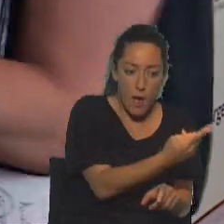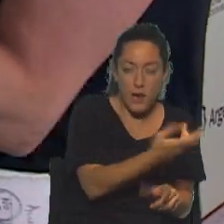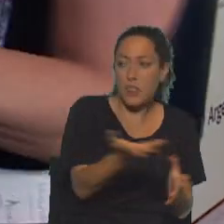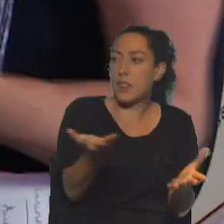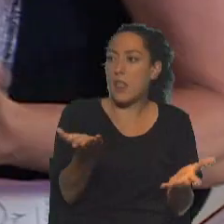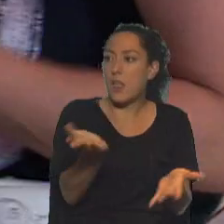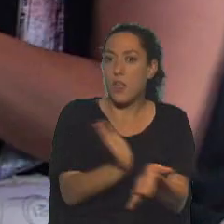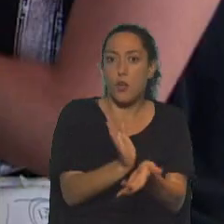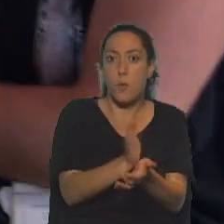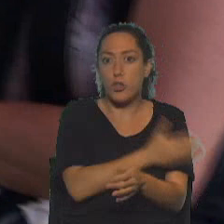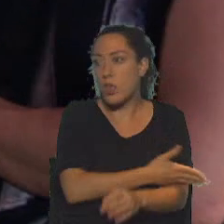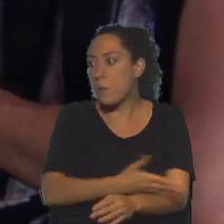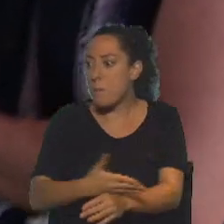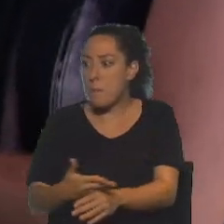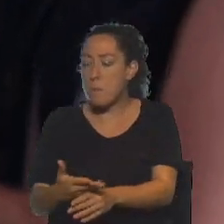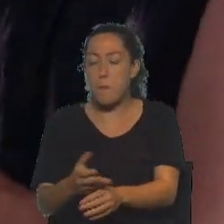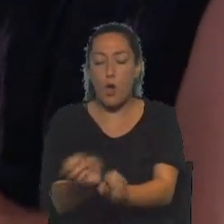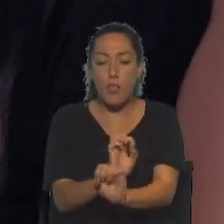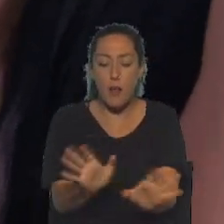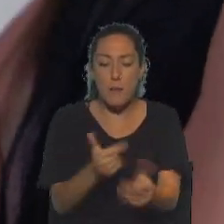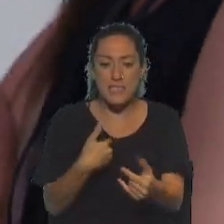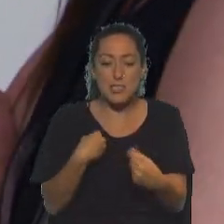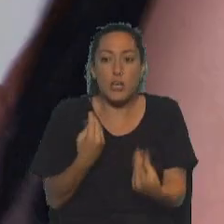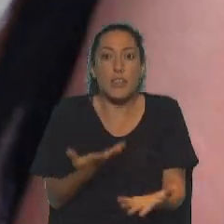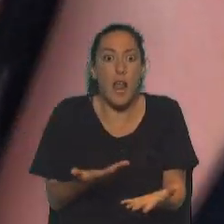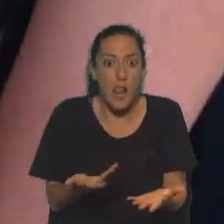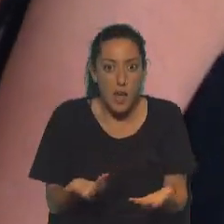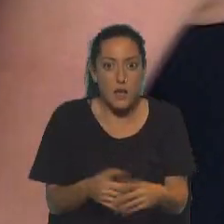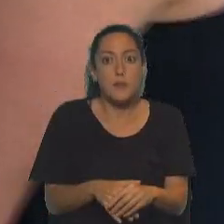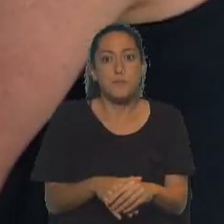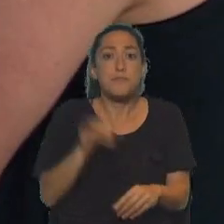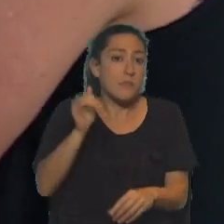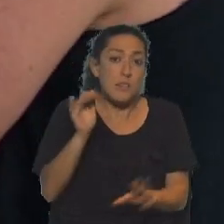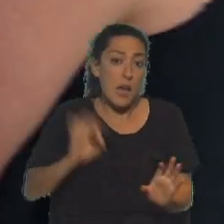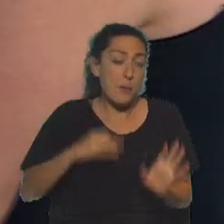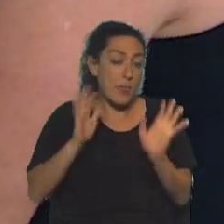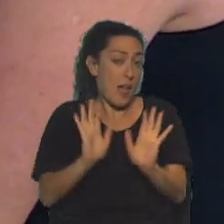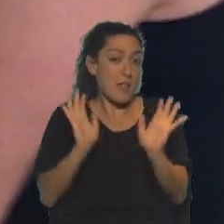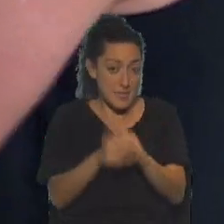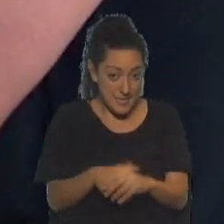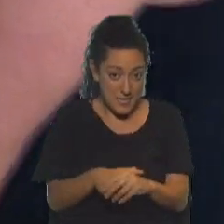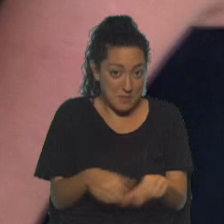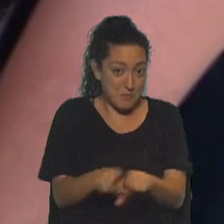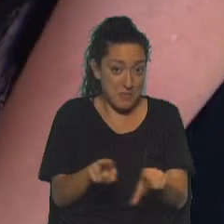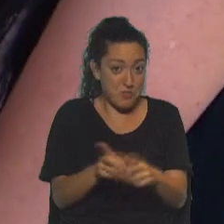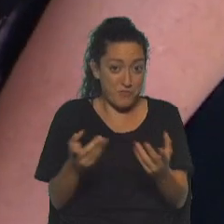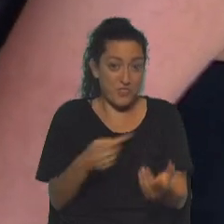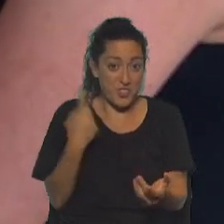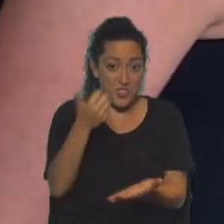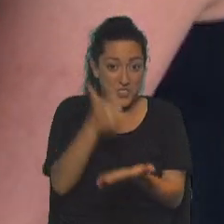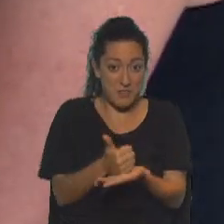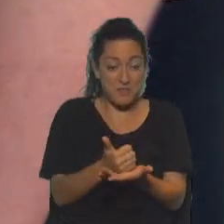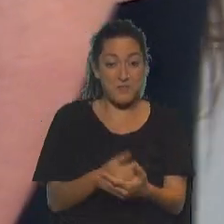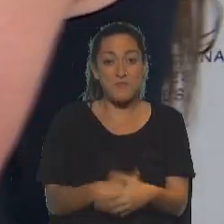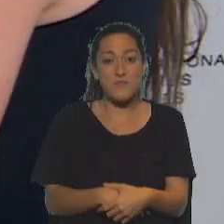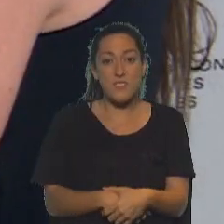dramatismo del paso del tiempo. Totalmente, sí. Totalmente. Sí, a la vida misma, a lo que estamos haciendo acá. ¿Dónde queda